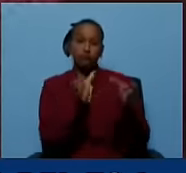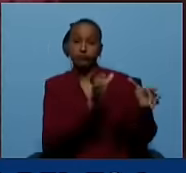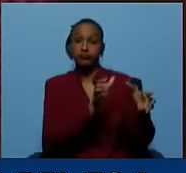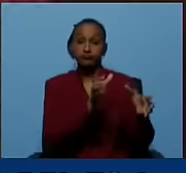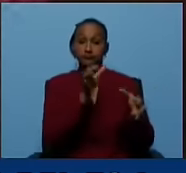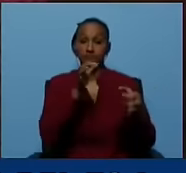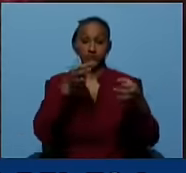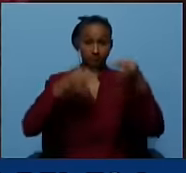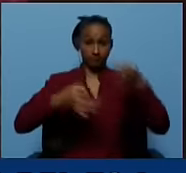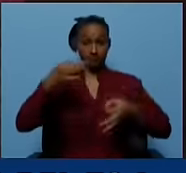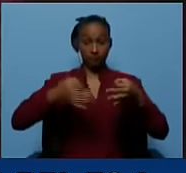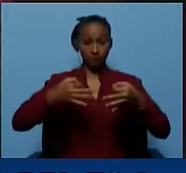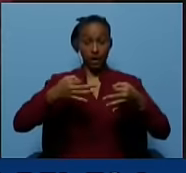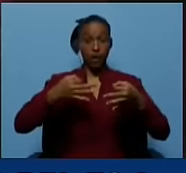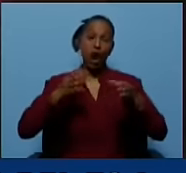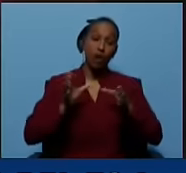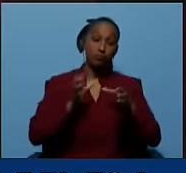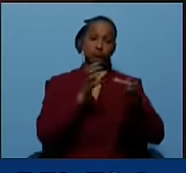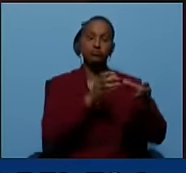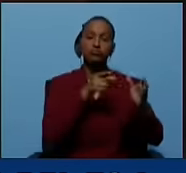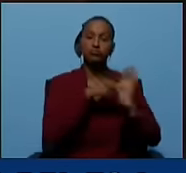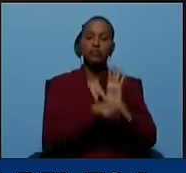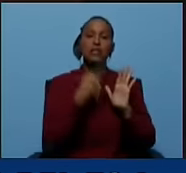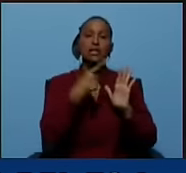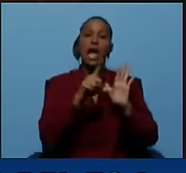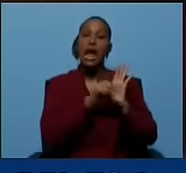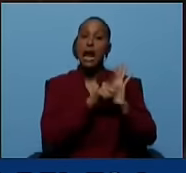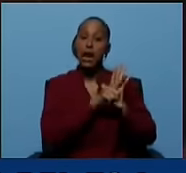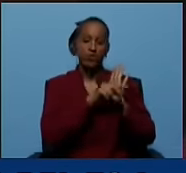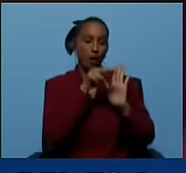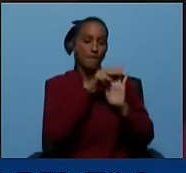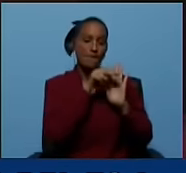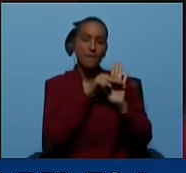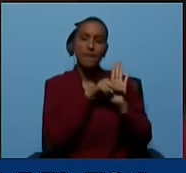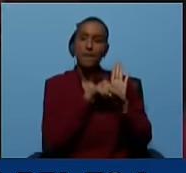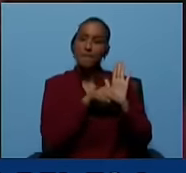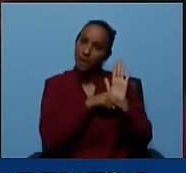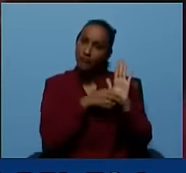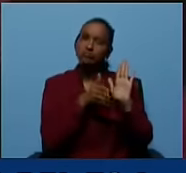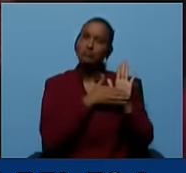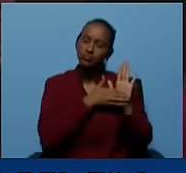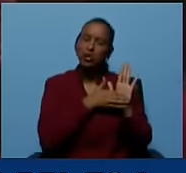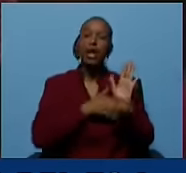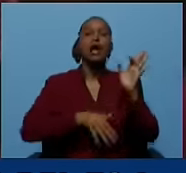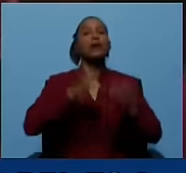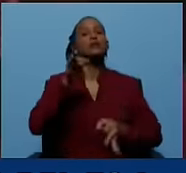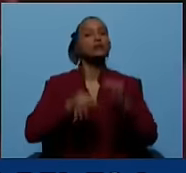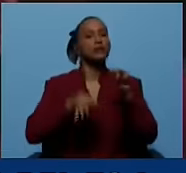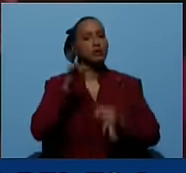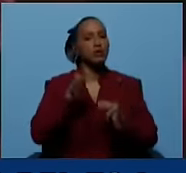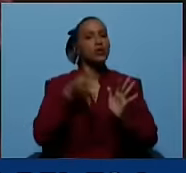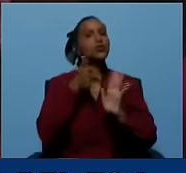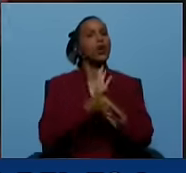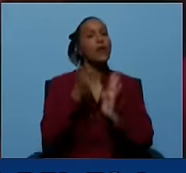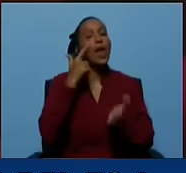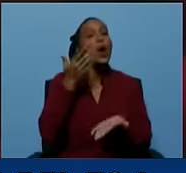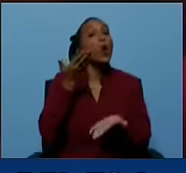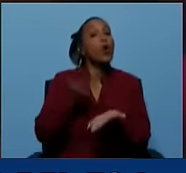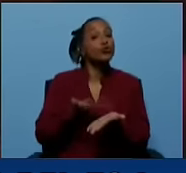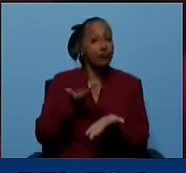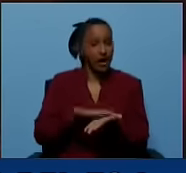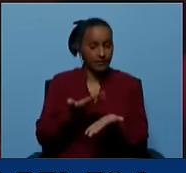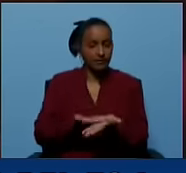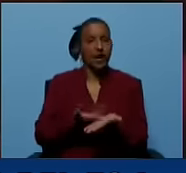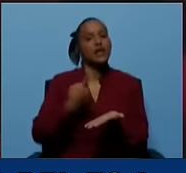celebrar tal como así está establecido en las leyes o en los estatutos del Tribunal Supremo de Justicia para justamente dejar constancia de lo que ha sido la